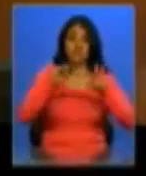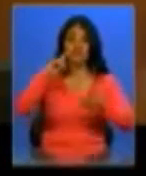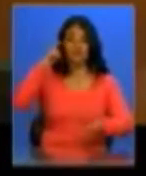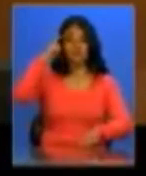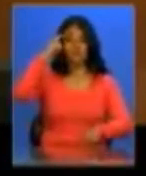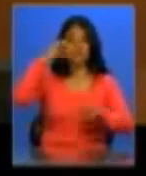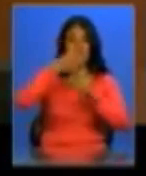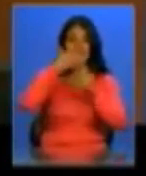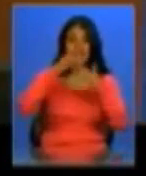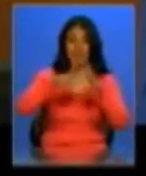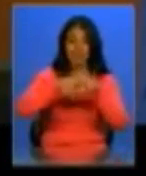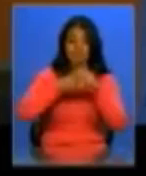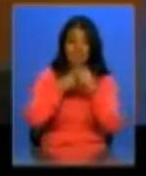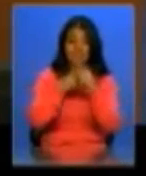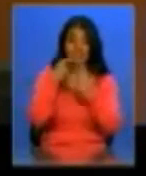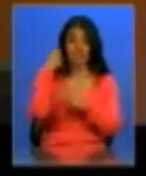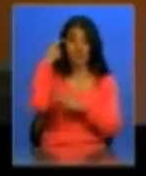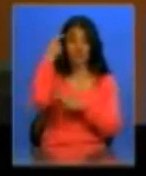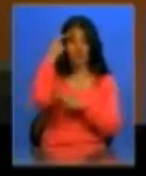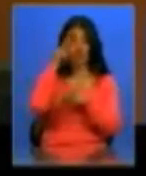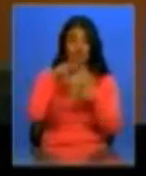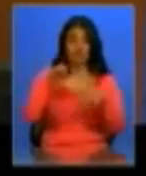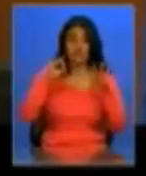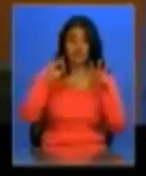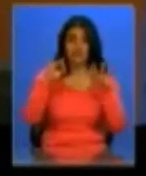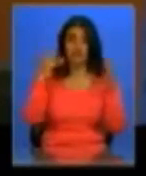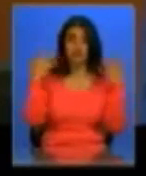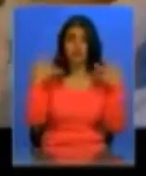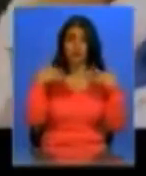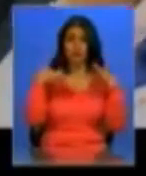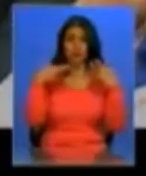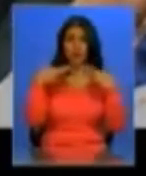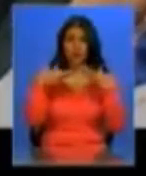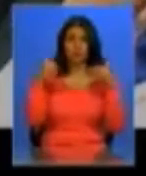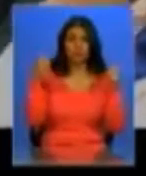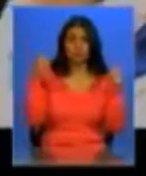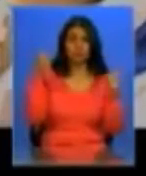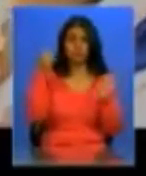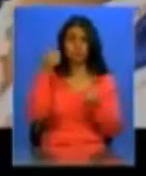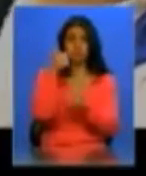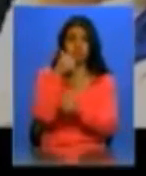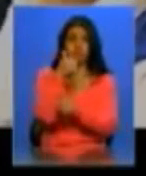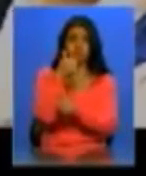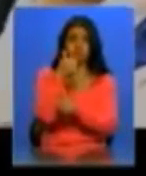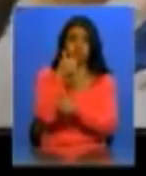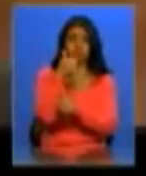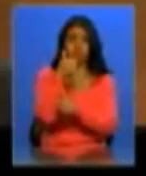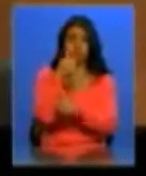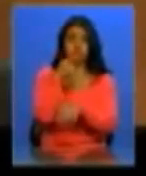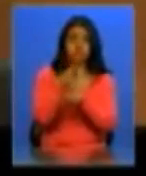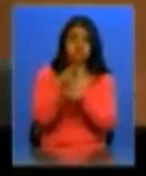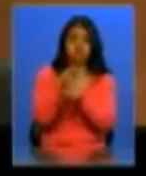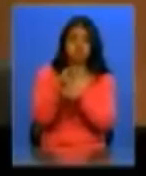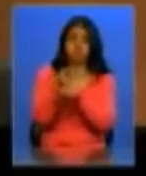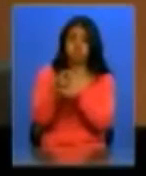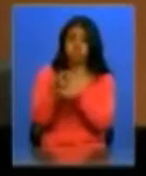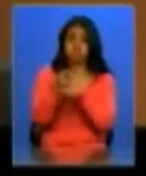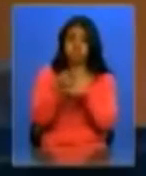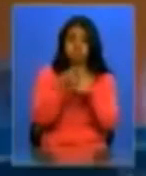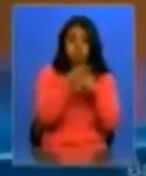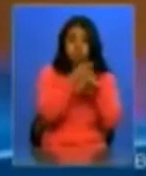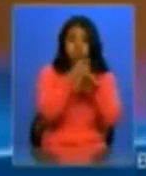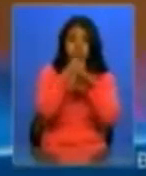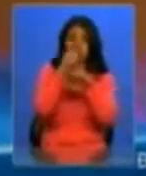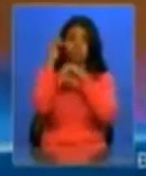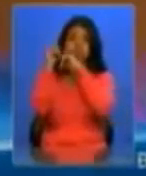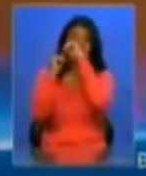gobierno, al inicio del 2007, tenía una irrestricta subordinación a las recetas impuestas por los organismos